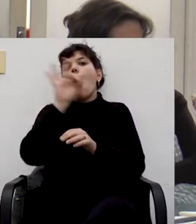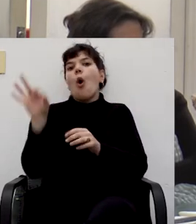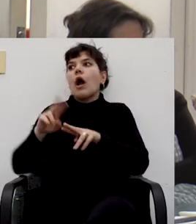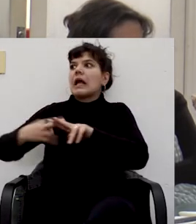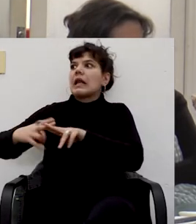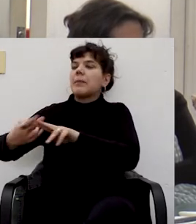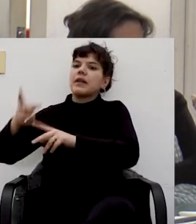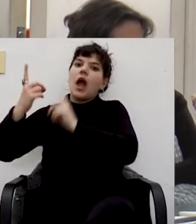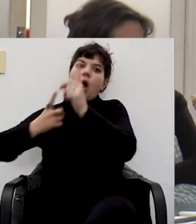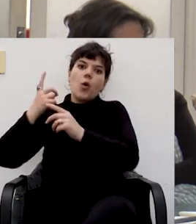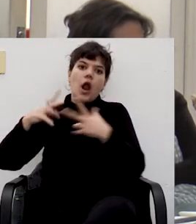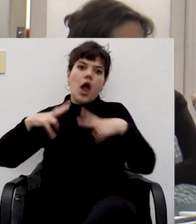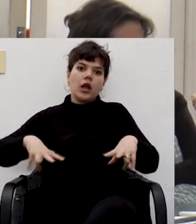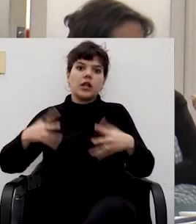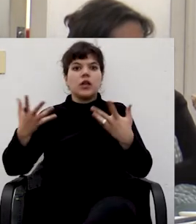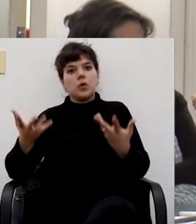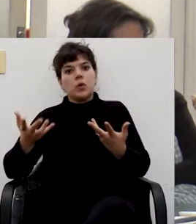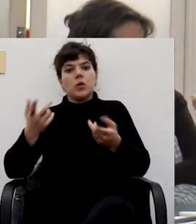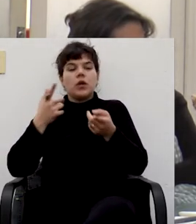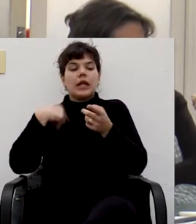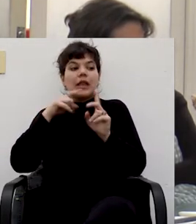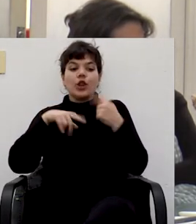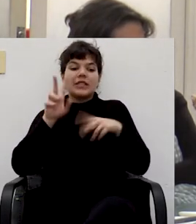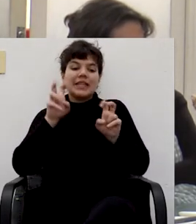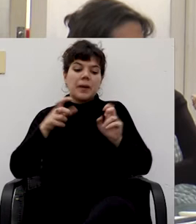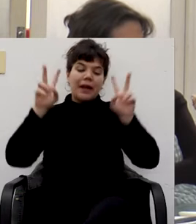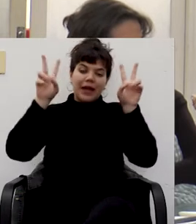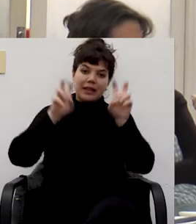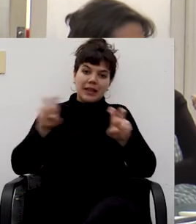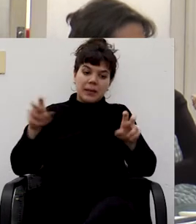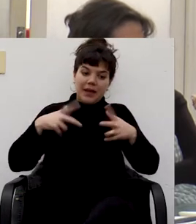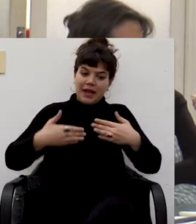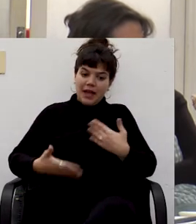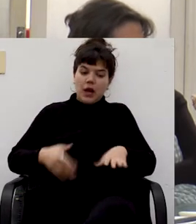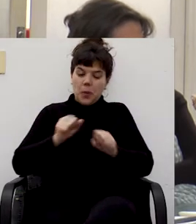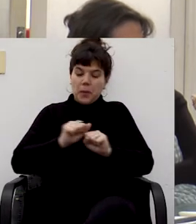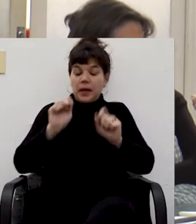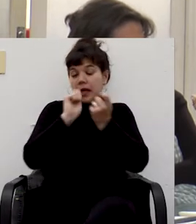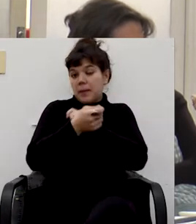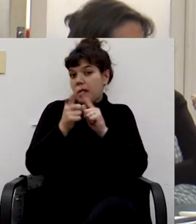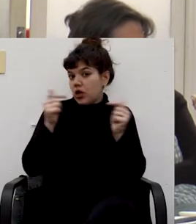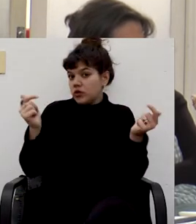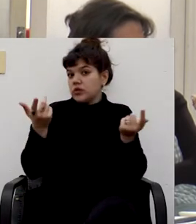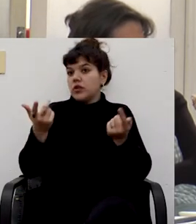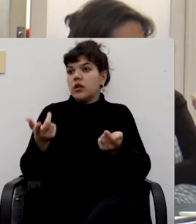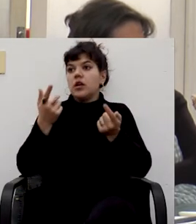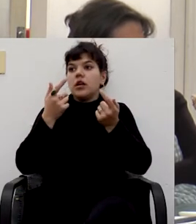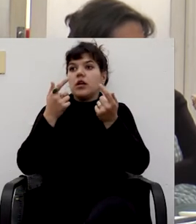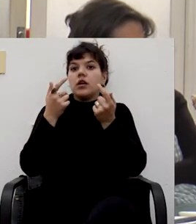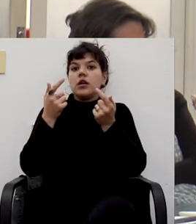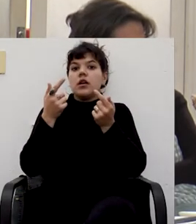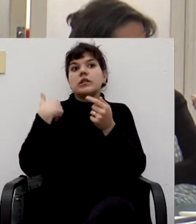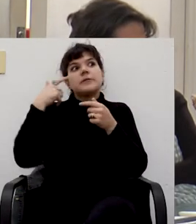caso, de que la perspectiva de género transversalice las currículas, por ejemplo. Además de que bueno, que si permea